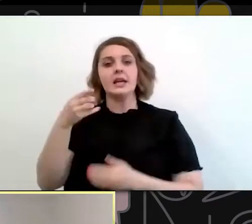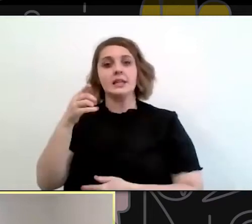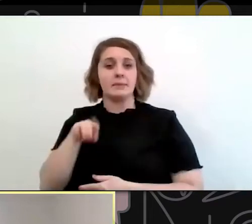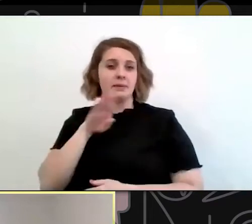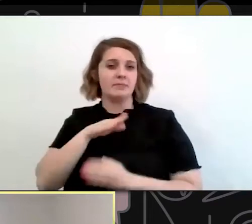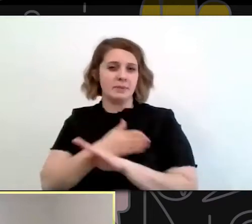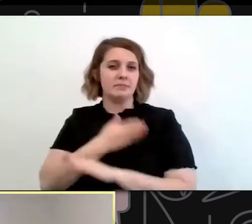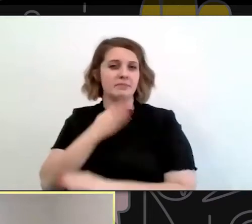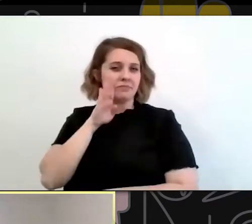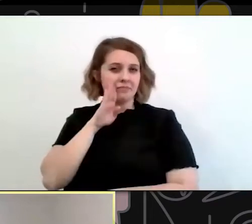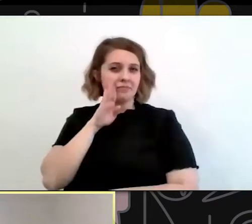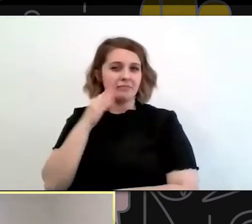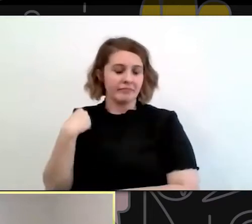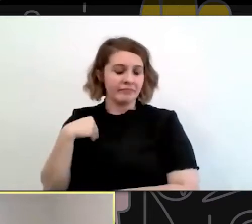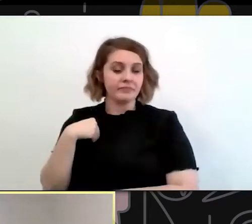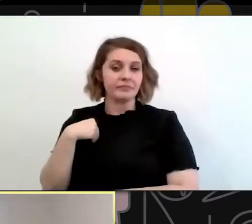antes, que